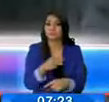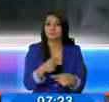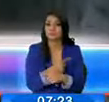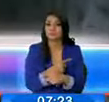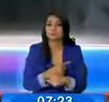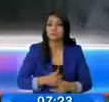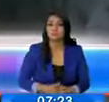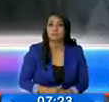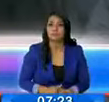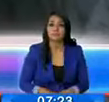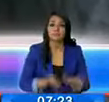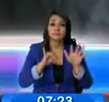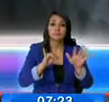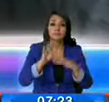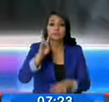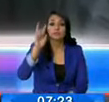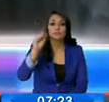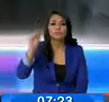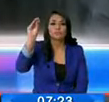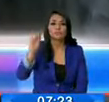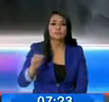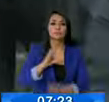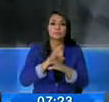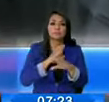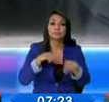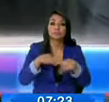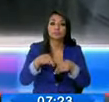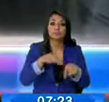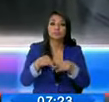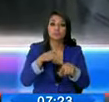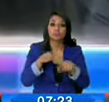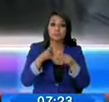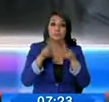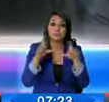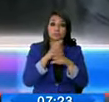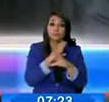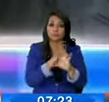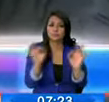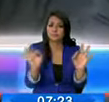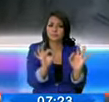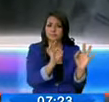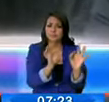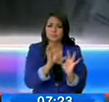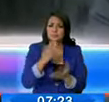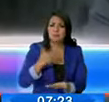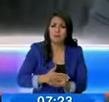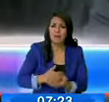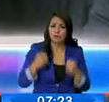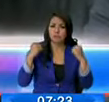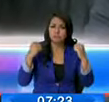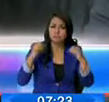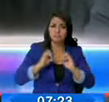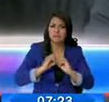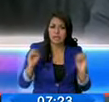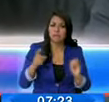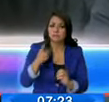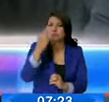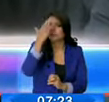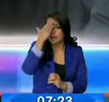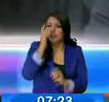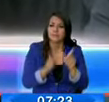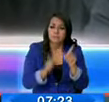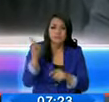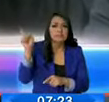del 62% de los transportistas interprovinciales que no plegaron al paro, conscientes de la necesidad